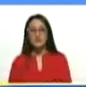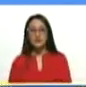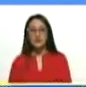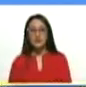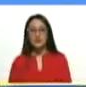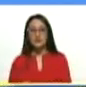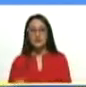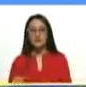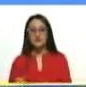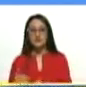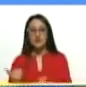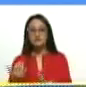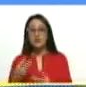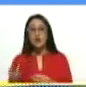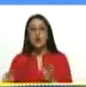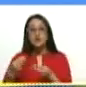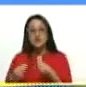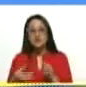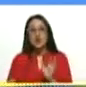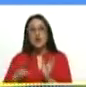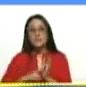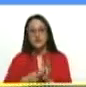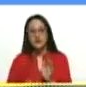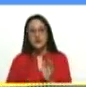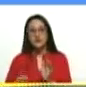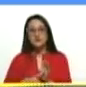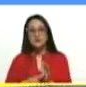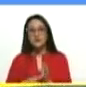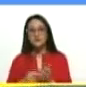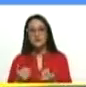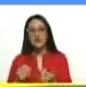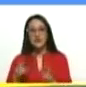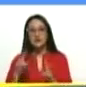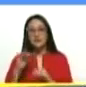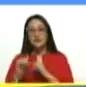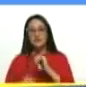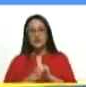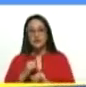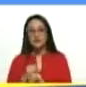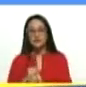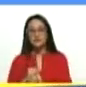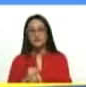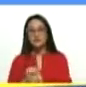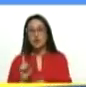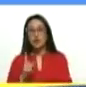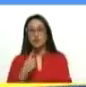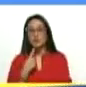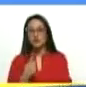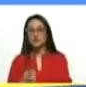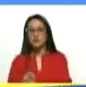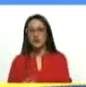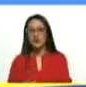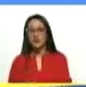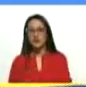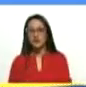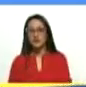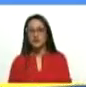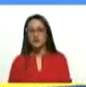pesar de que lo decimos, lo repetimos, pero las grandes agencias internacionales no lo dicen, lo